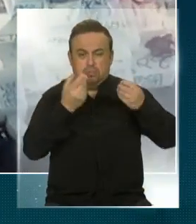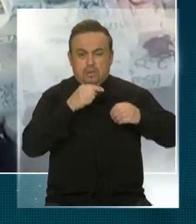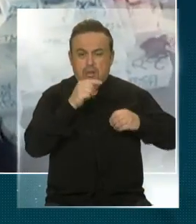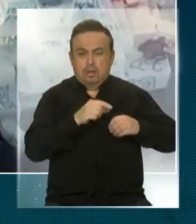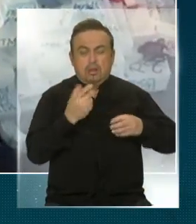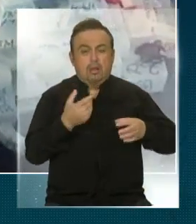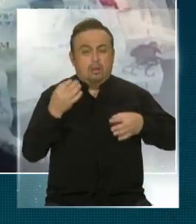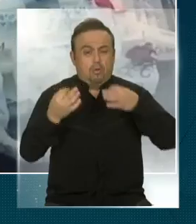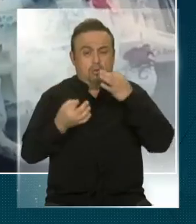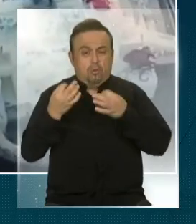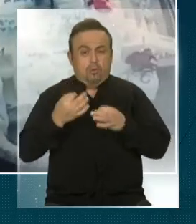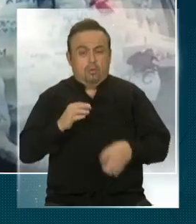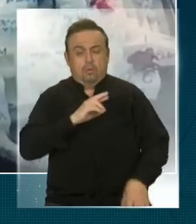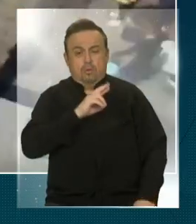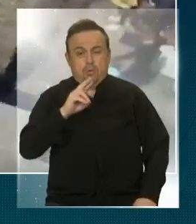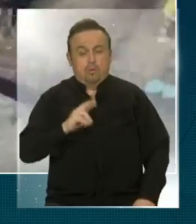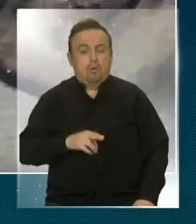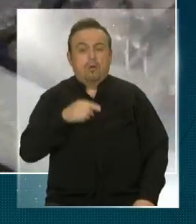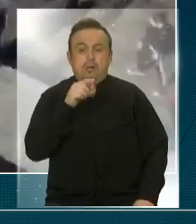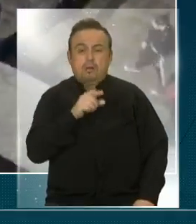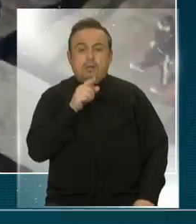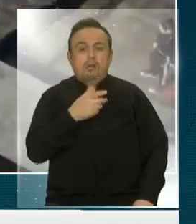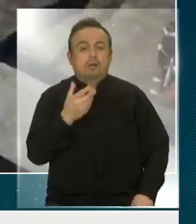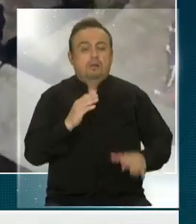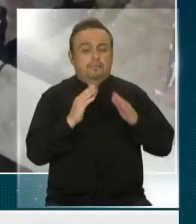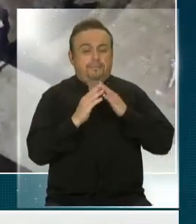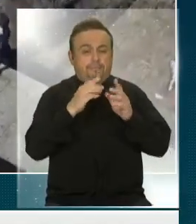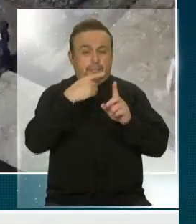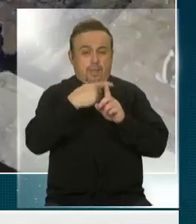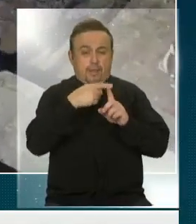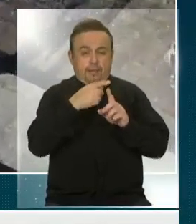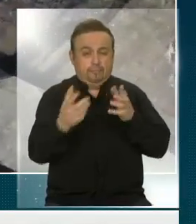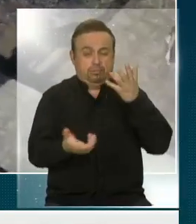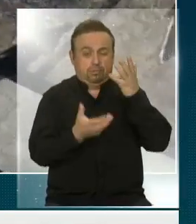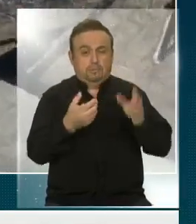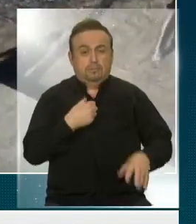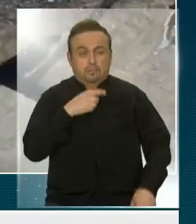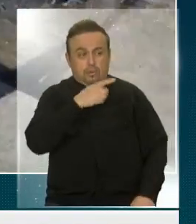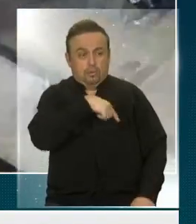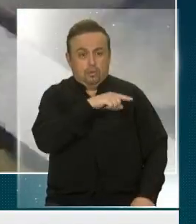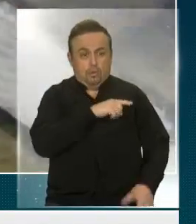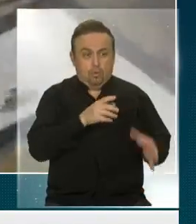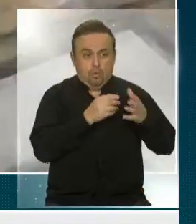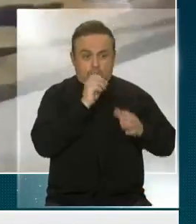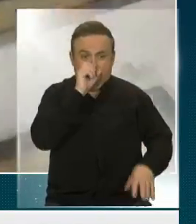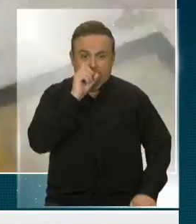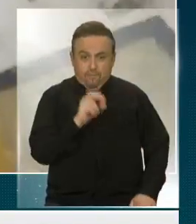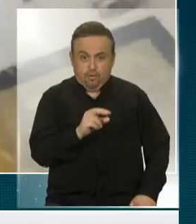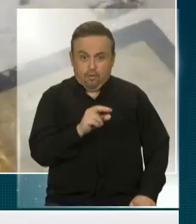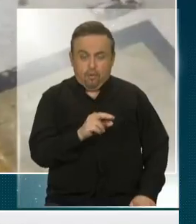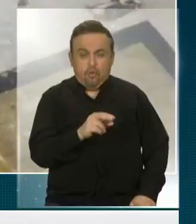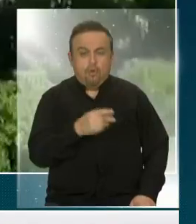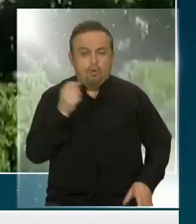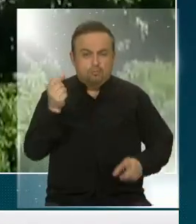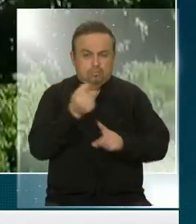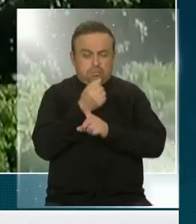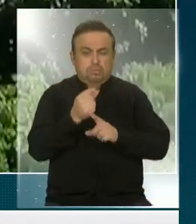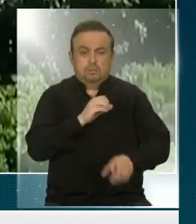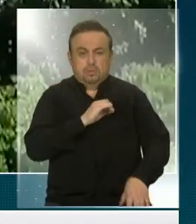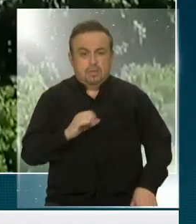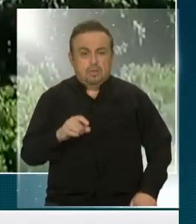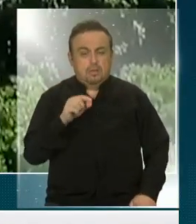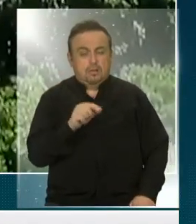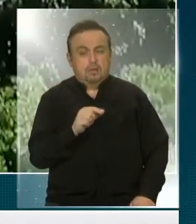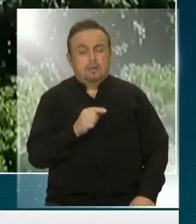de un tribunal de la República que tiene que ver con la quema de la iglesia institucional, fue reconocido por una turba que comenzó a agredirlo. Posteriormente,